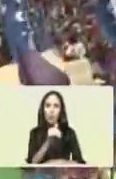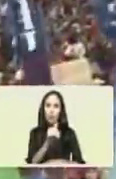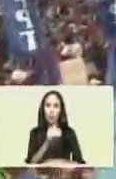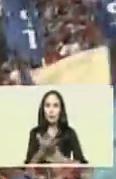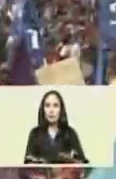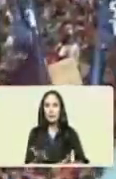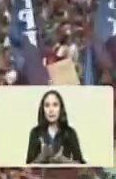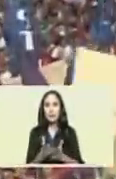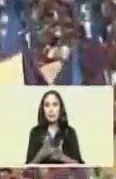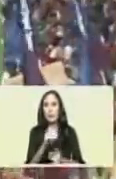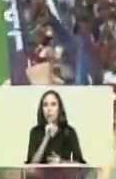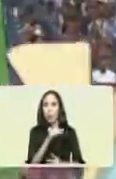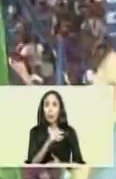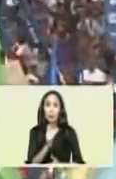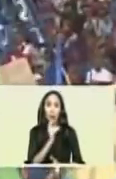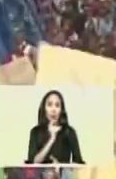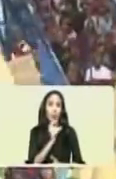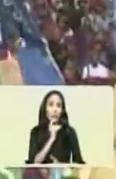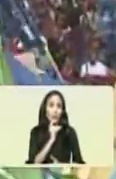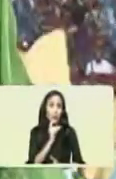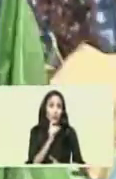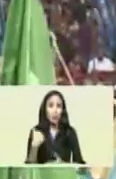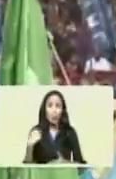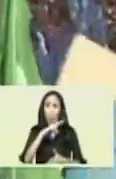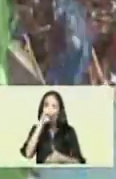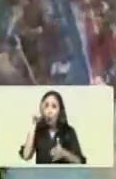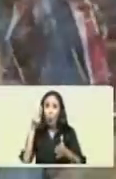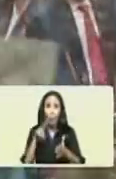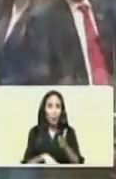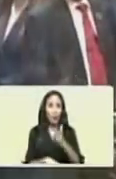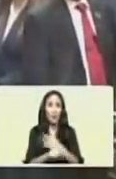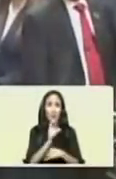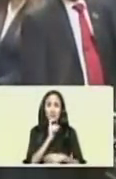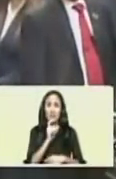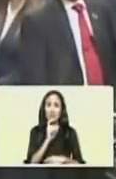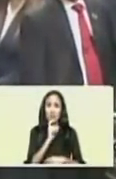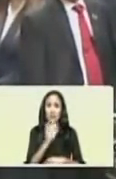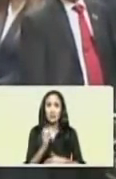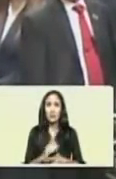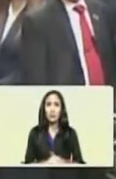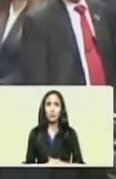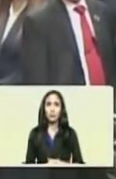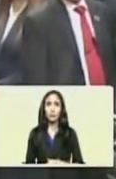estoy seguro jamás y hogares